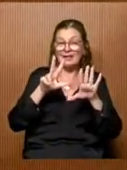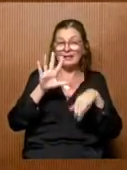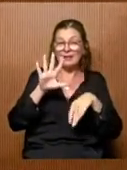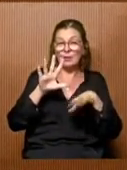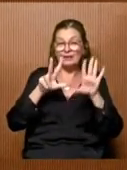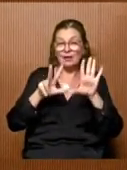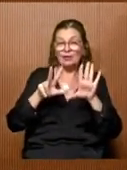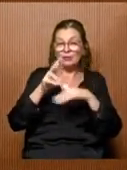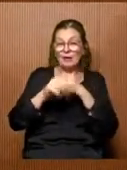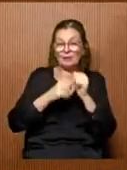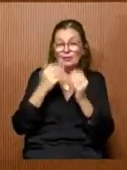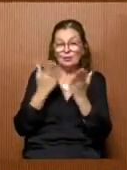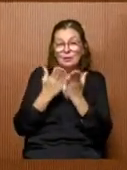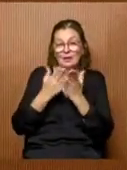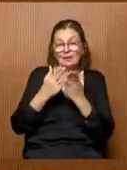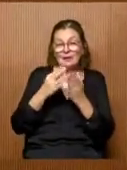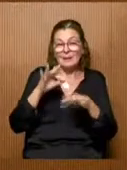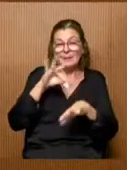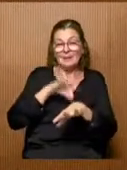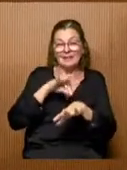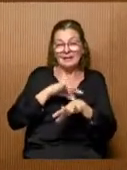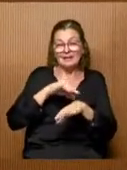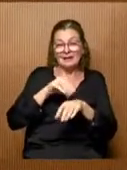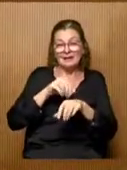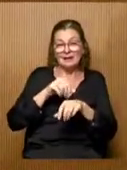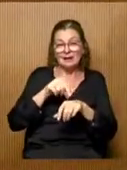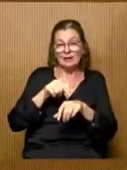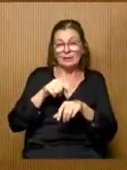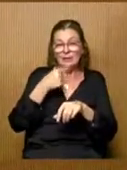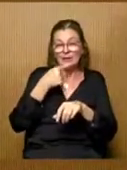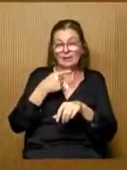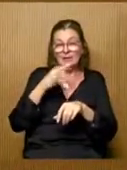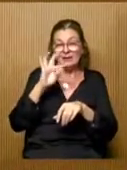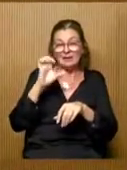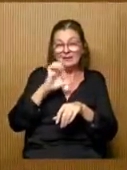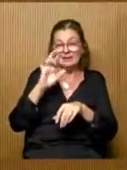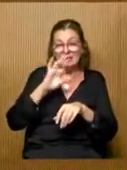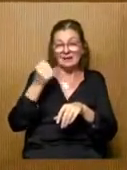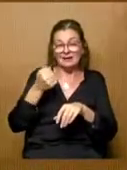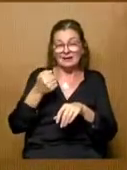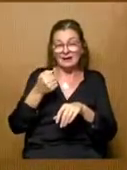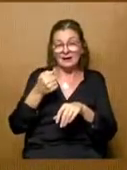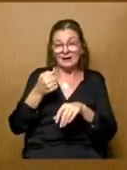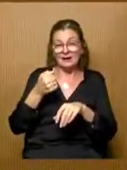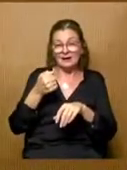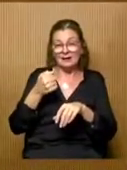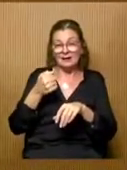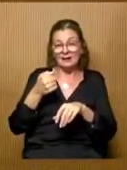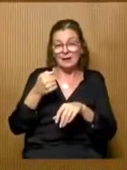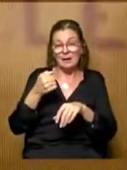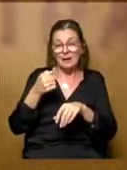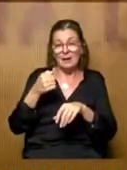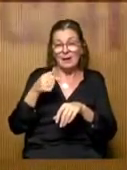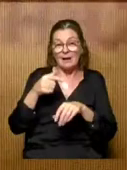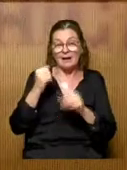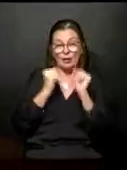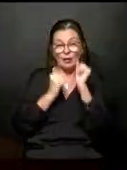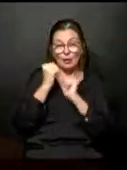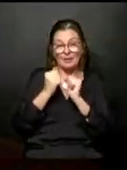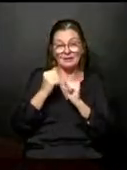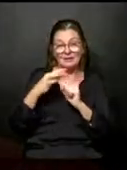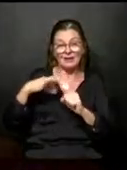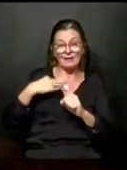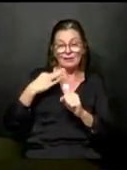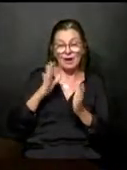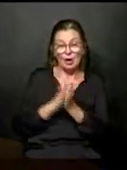Facultad de Medicina, y Juan Pablo Terra, a mí no me dejan que los mencione mucho, porque, viste, Mabel Hoppenheim, que está viva, ¿tá? Economista viva, con los